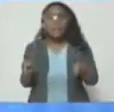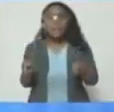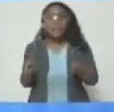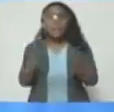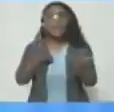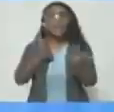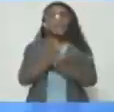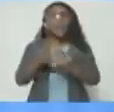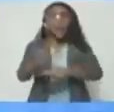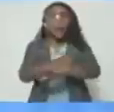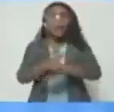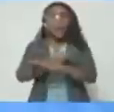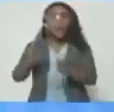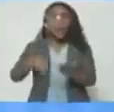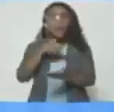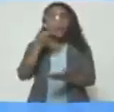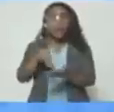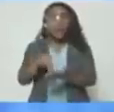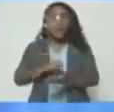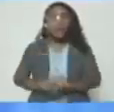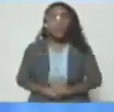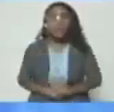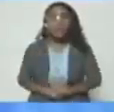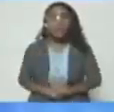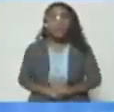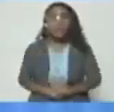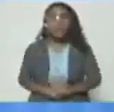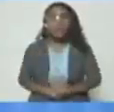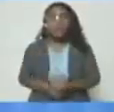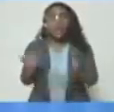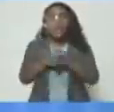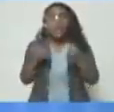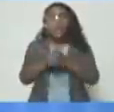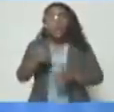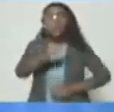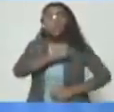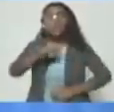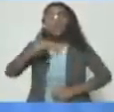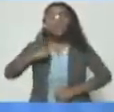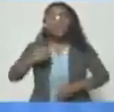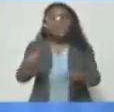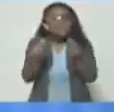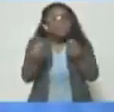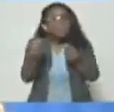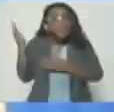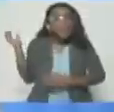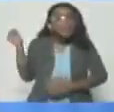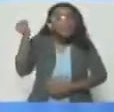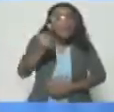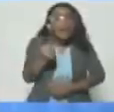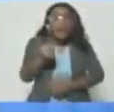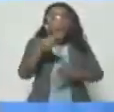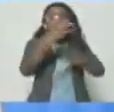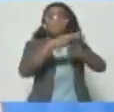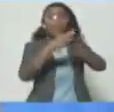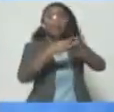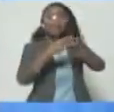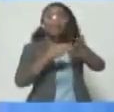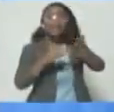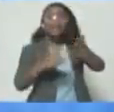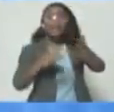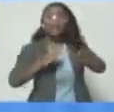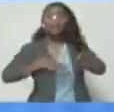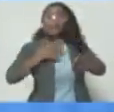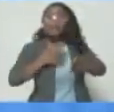entre el gobierno nacional y el sector privado para que traigan los productos que pueden